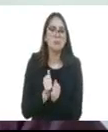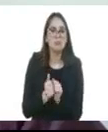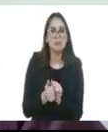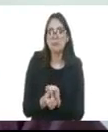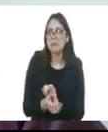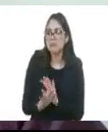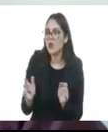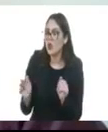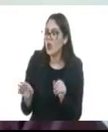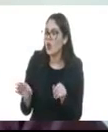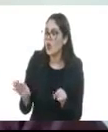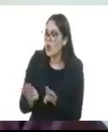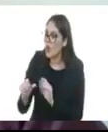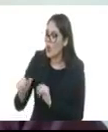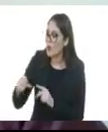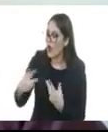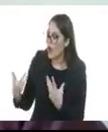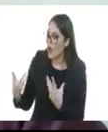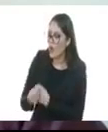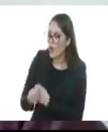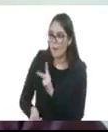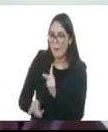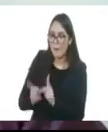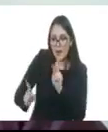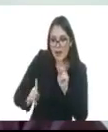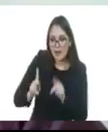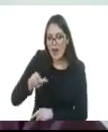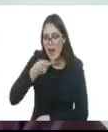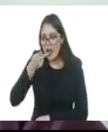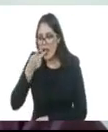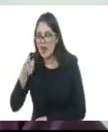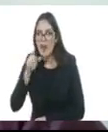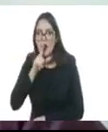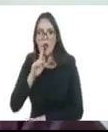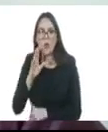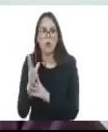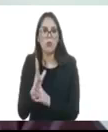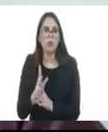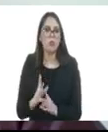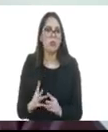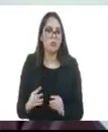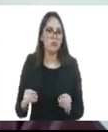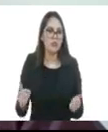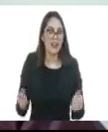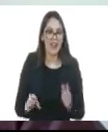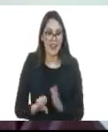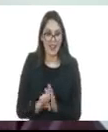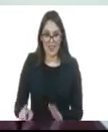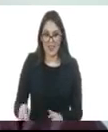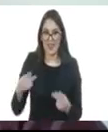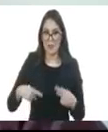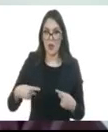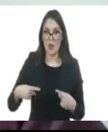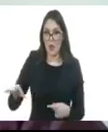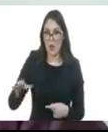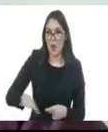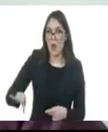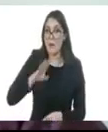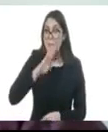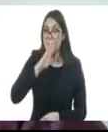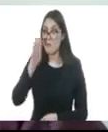lengua. Ya, como decía aquí nuestro compañero, si se pierde una generación, pues